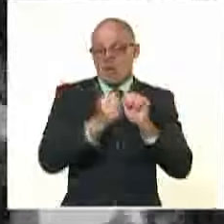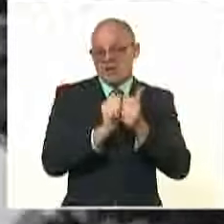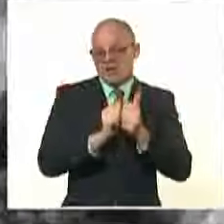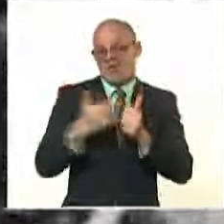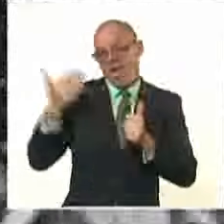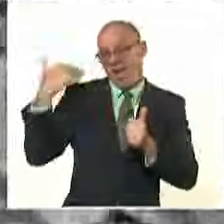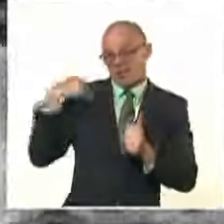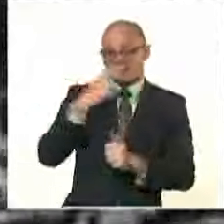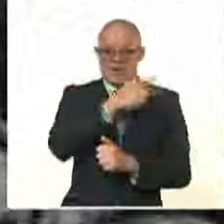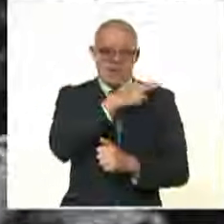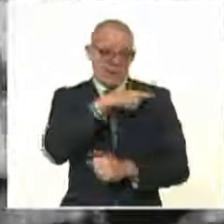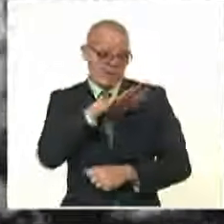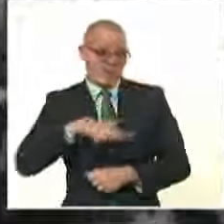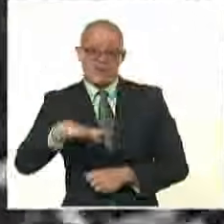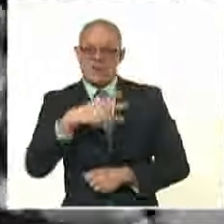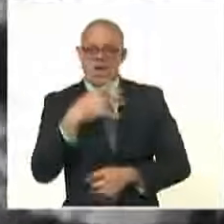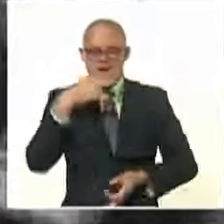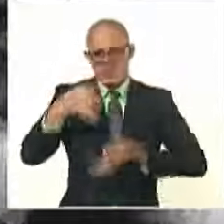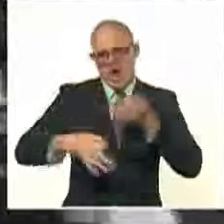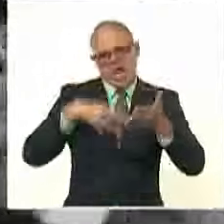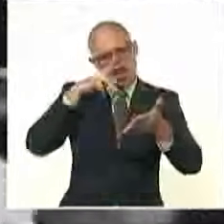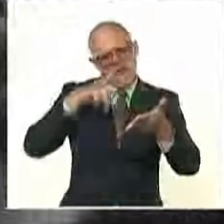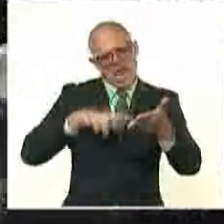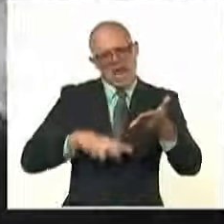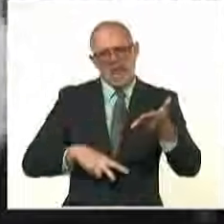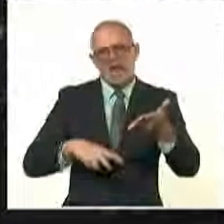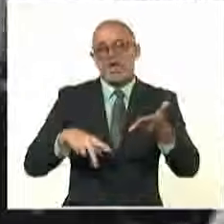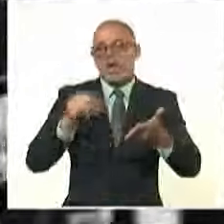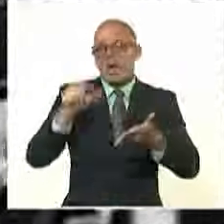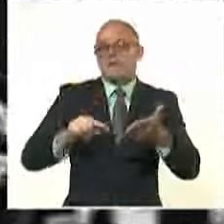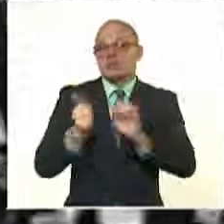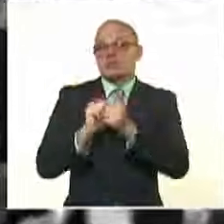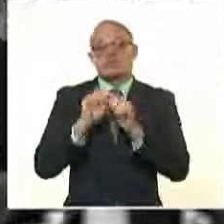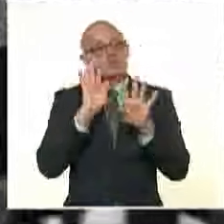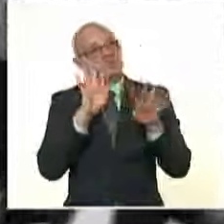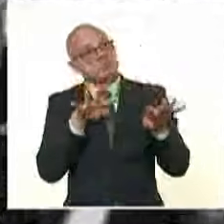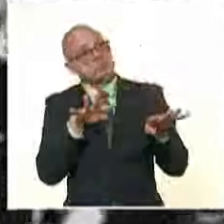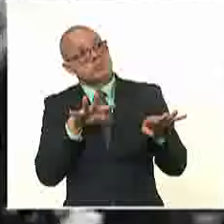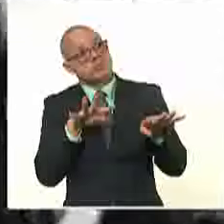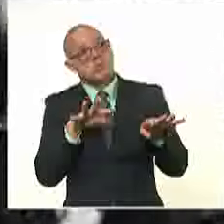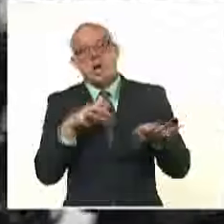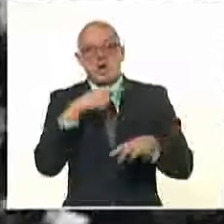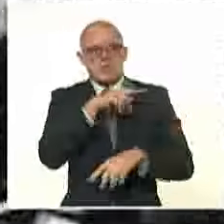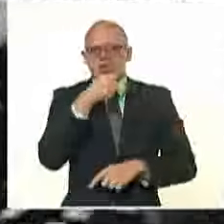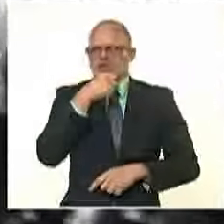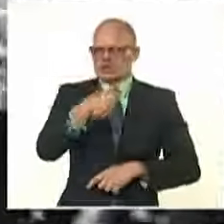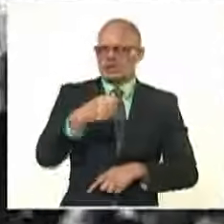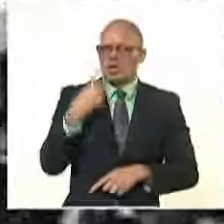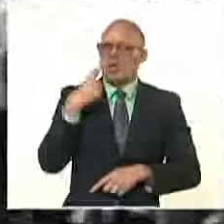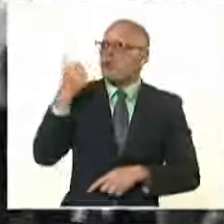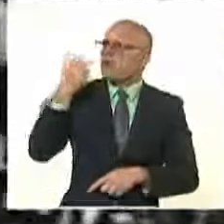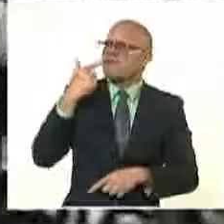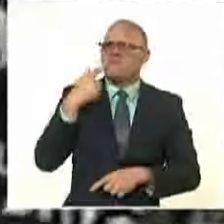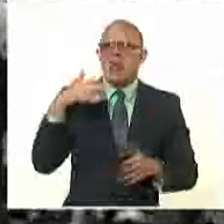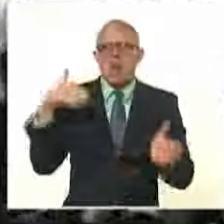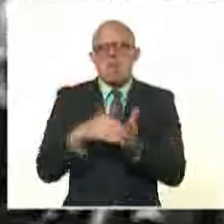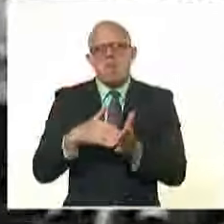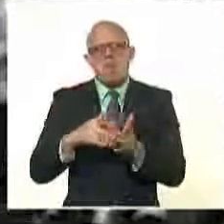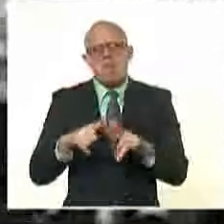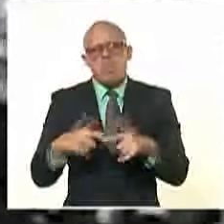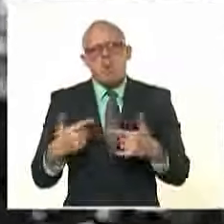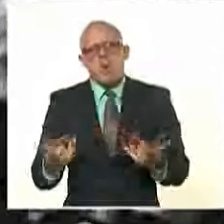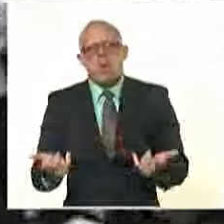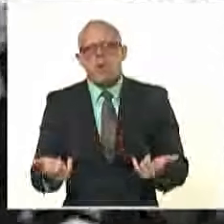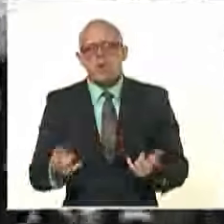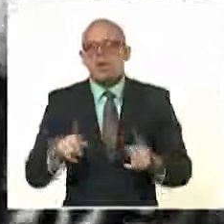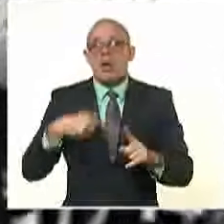de la delegación, José Llanusa. Se denunció ante el mundo la irracionalidad de las medidas y provocaciones ejecutadas por